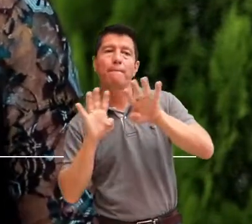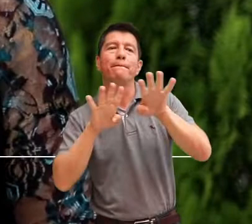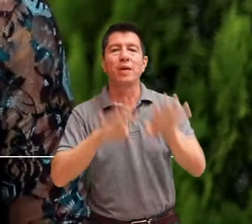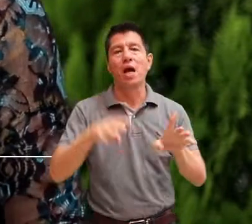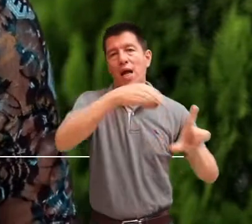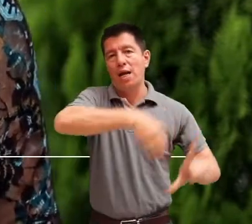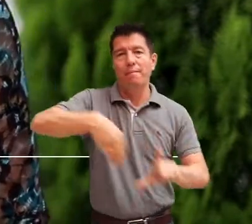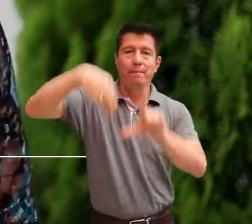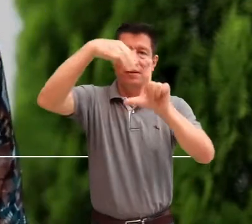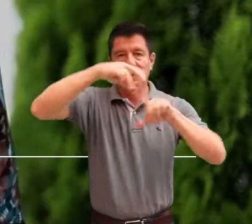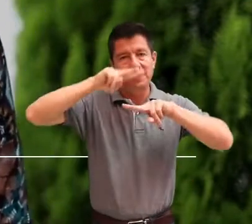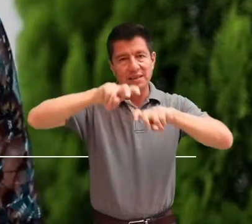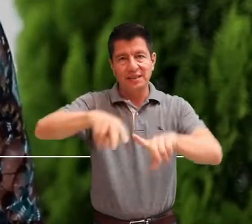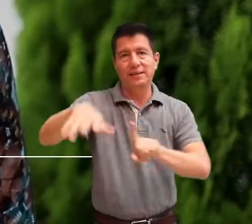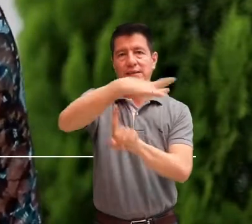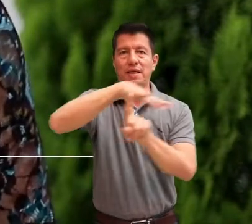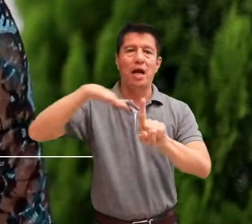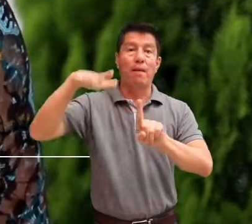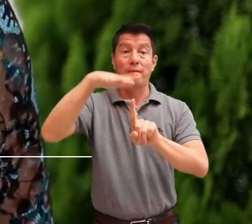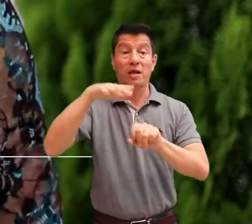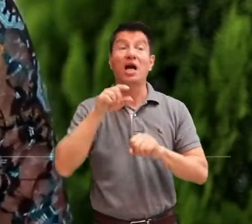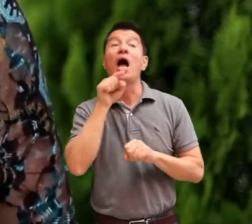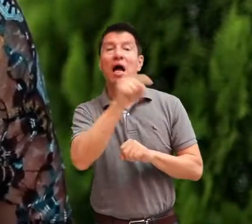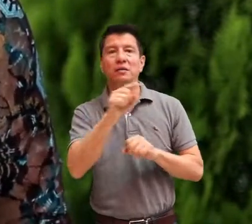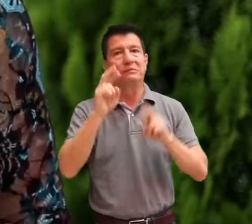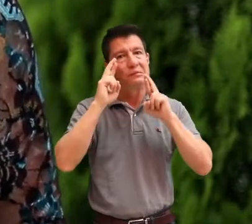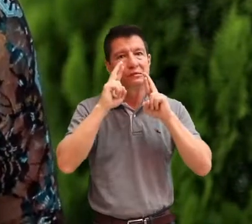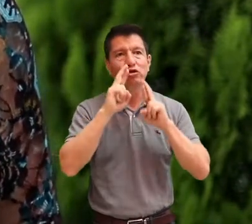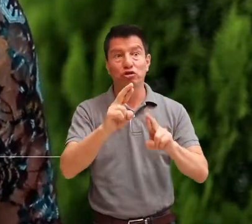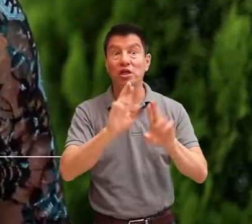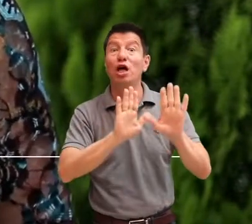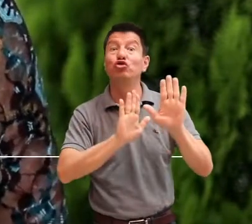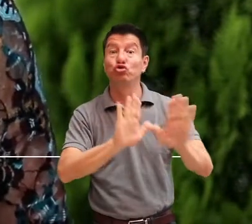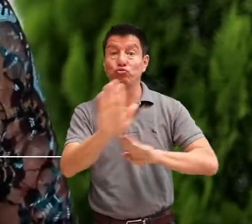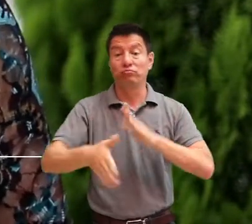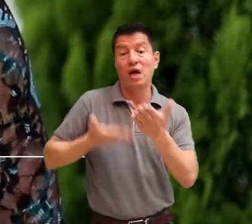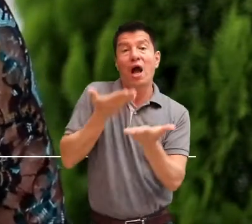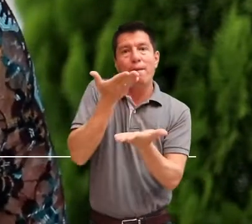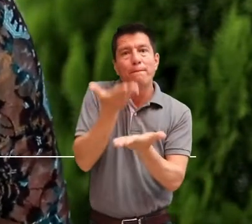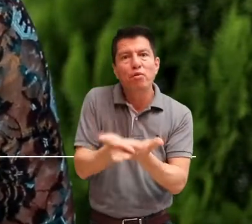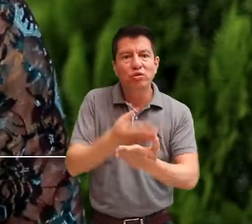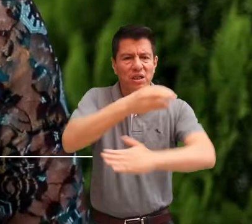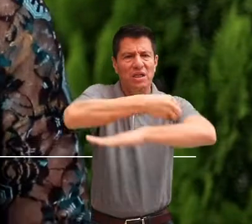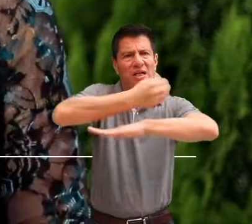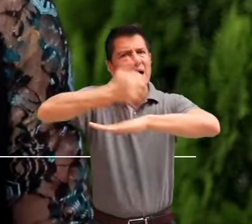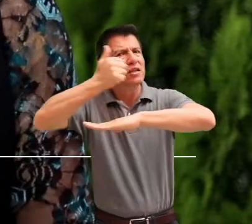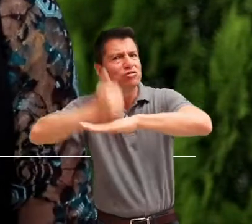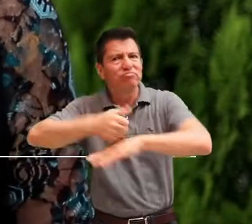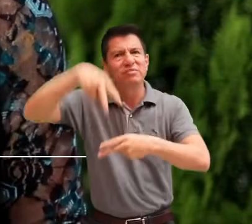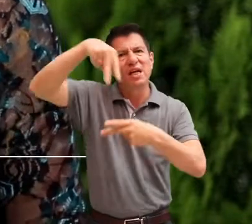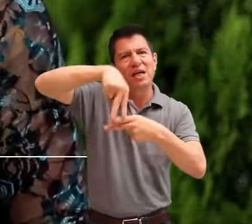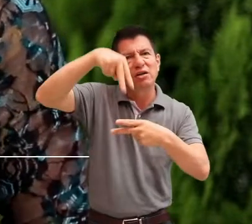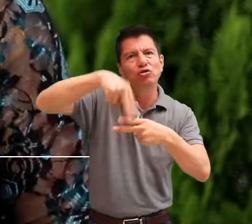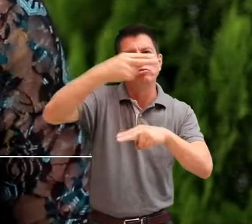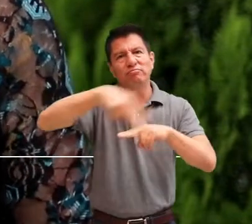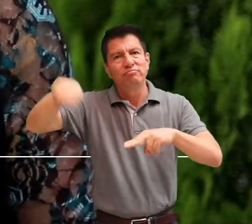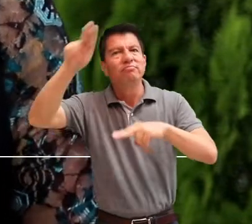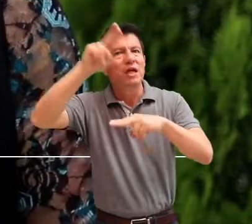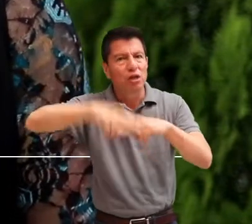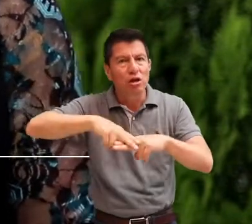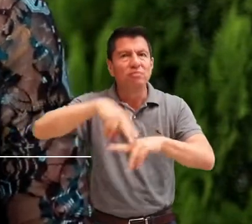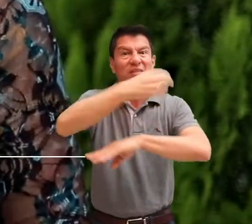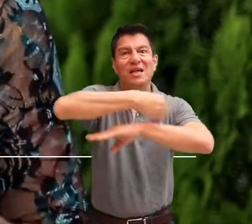para visibilizar a la maestría en ciencias ambientales por lo que es reconocida por sus aportes en la gestión de recursos naturales